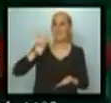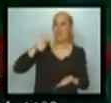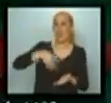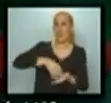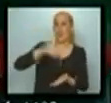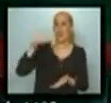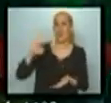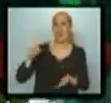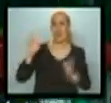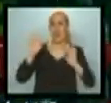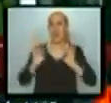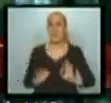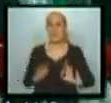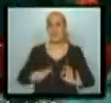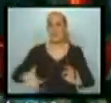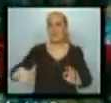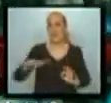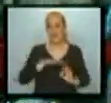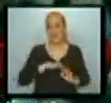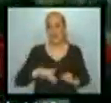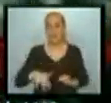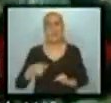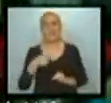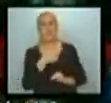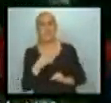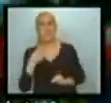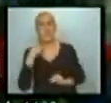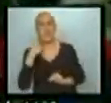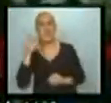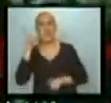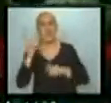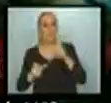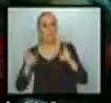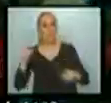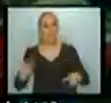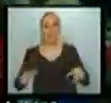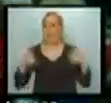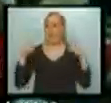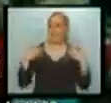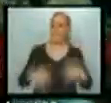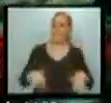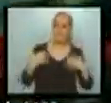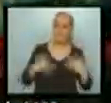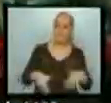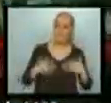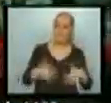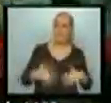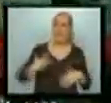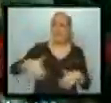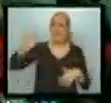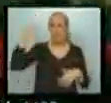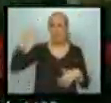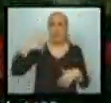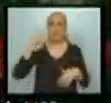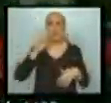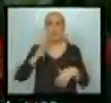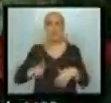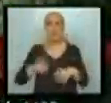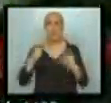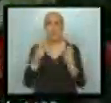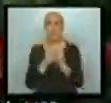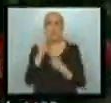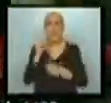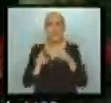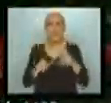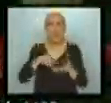los alrededores, la 100, gente personas, llegando, ¿no? 100.000 personas. ¿100.000 personas? 100.000 personas. Ah, impresionante, ¿no? Hace muchísimo que no hay tanta gente allí en el